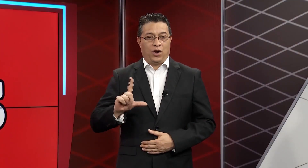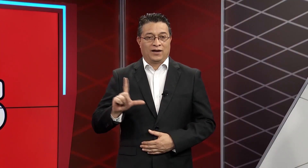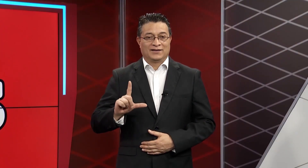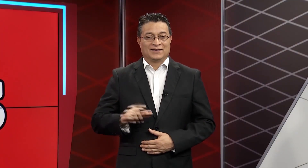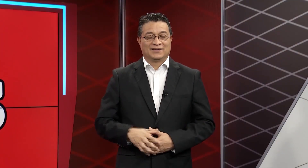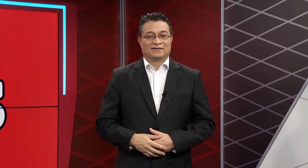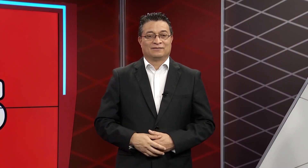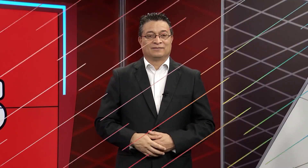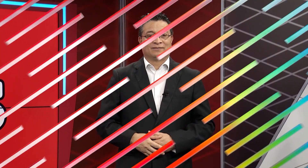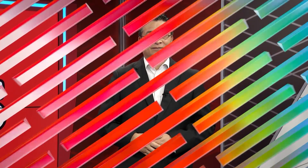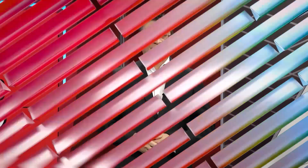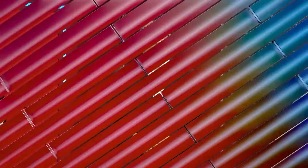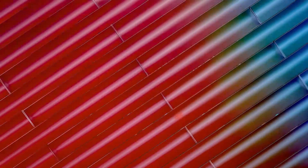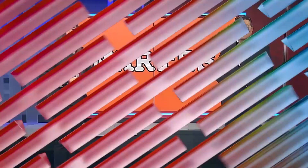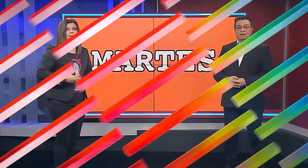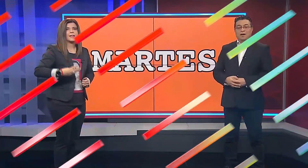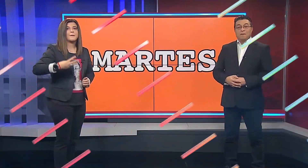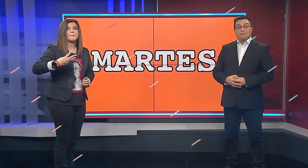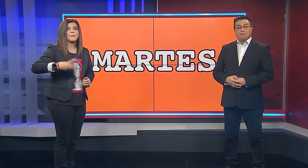Lunes.